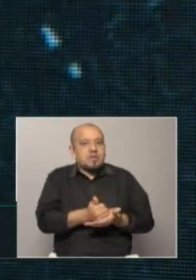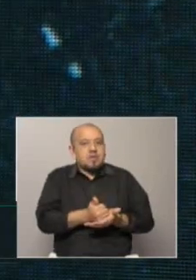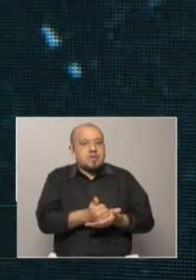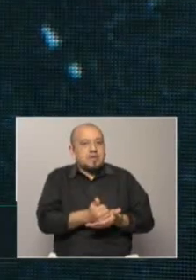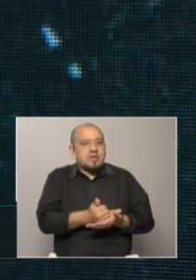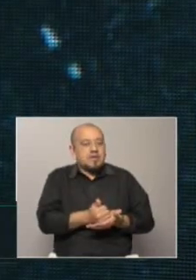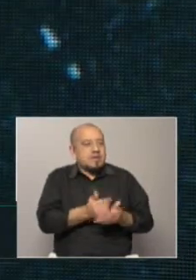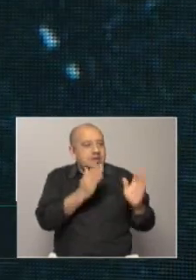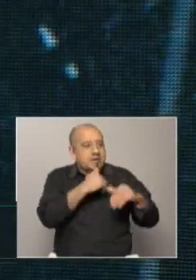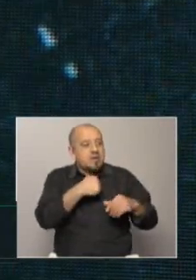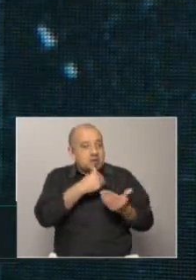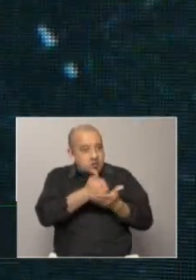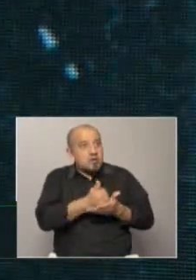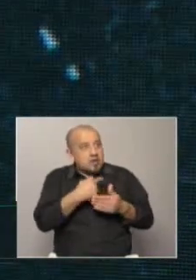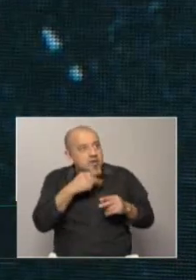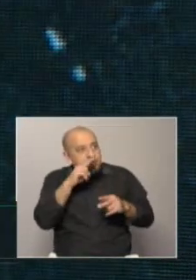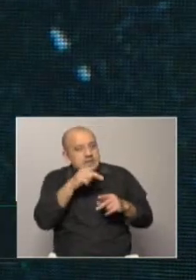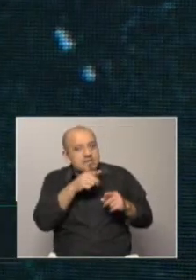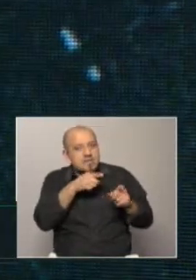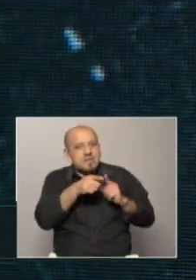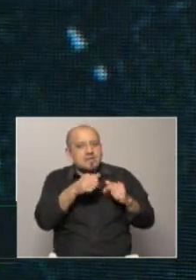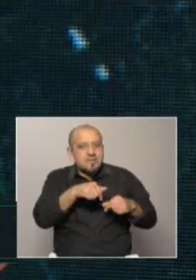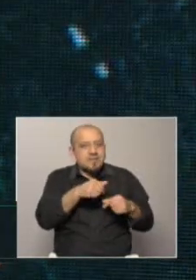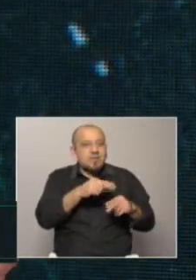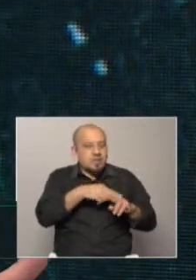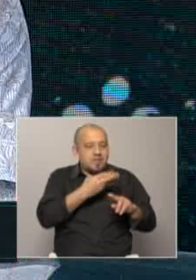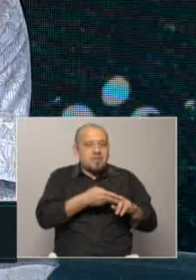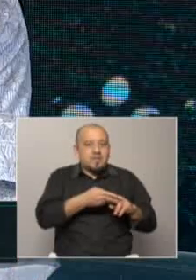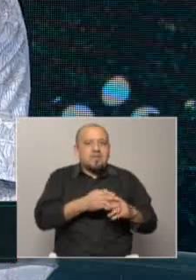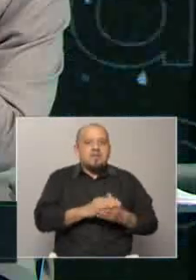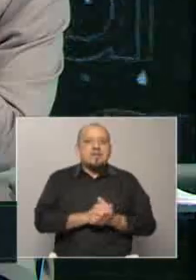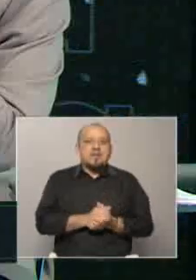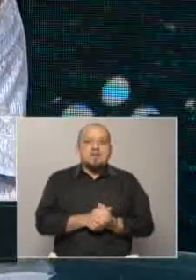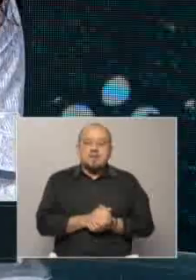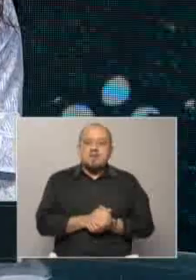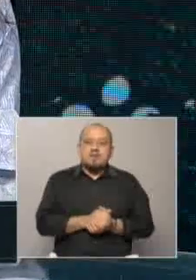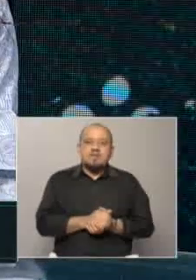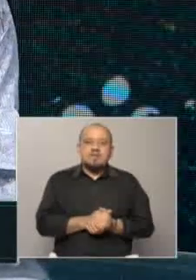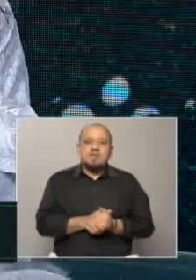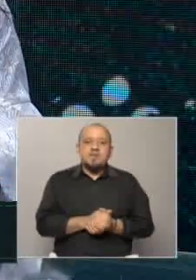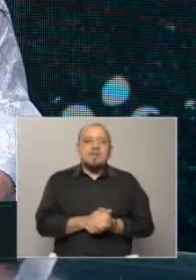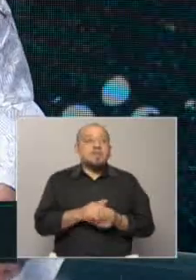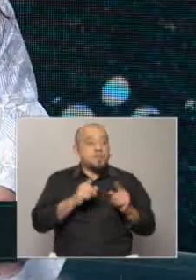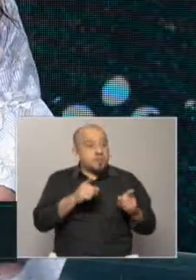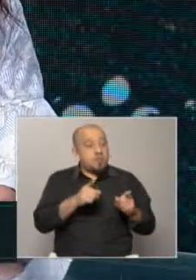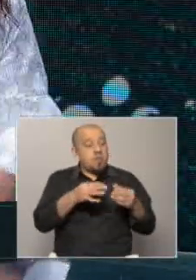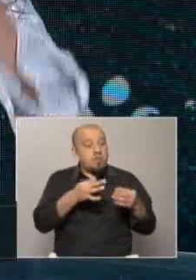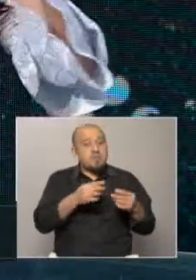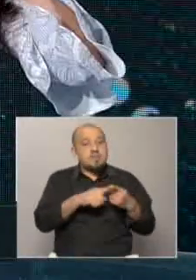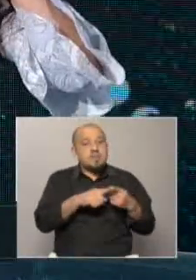tipo de contemplación. Y yo estoy acá, una vez más acá. O sea, es tremendo. Hablando de las bandas, ¿eh? Divino. Algo que fue lindo fue